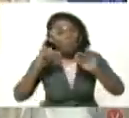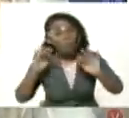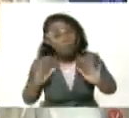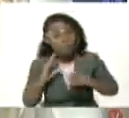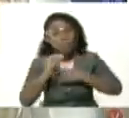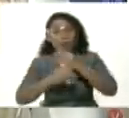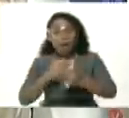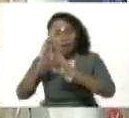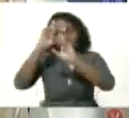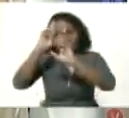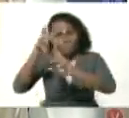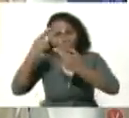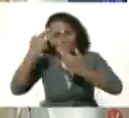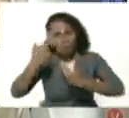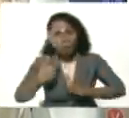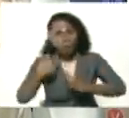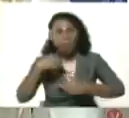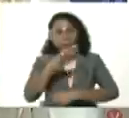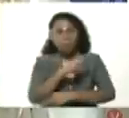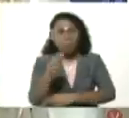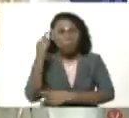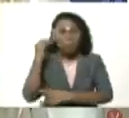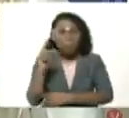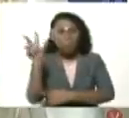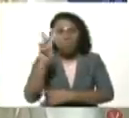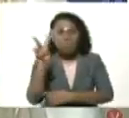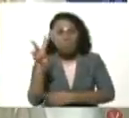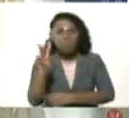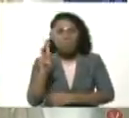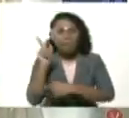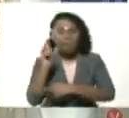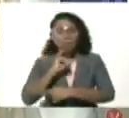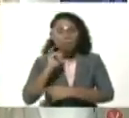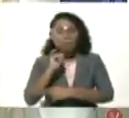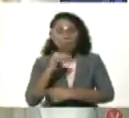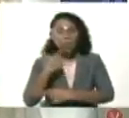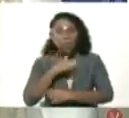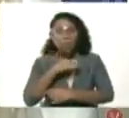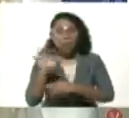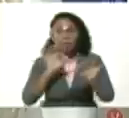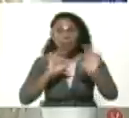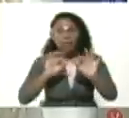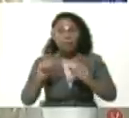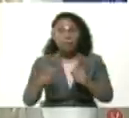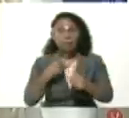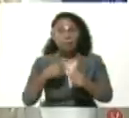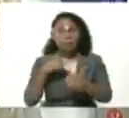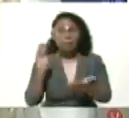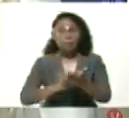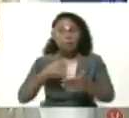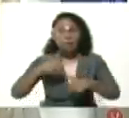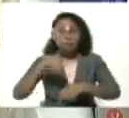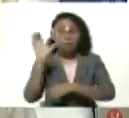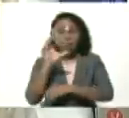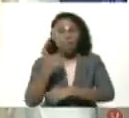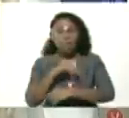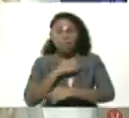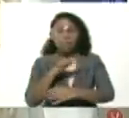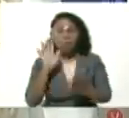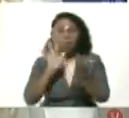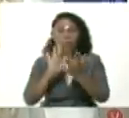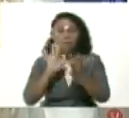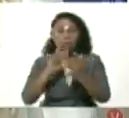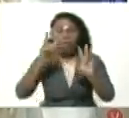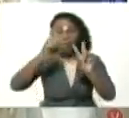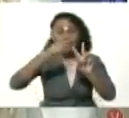exista respeto a la República Bolivariana de Venezuela. Con esta información desde el Teatro Principal, ubicado en la ciudad de Caracas, nosotros vamos a retomar